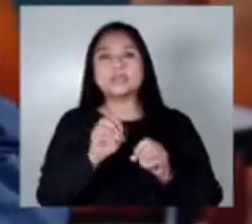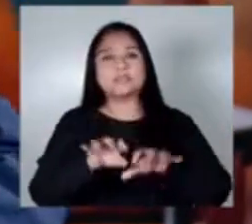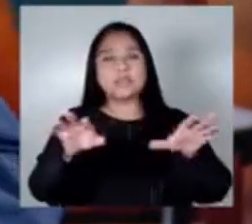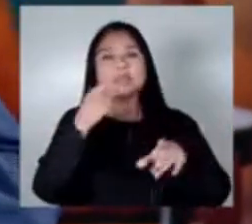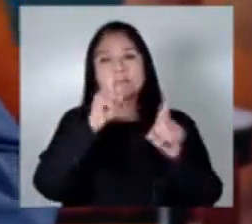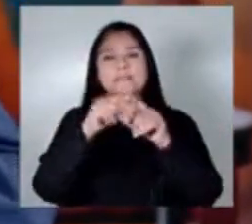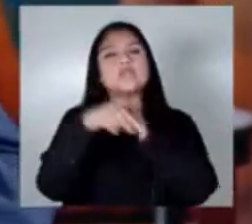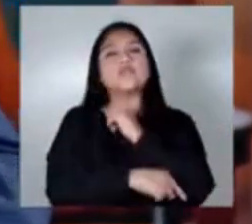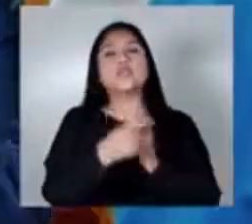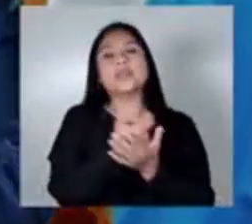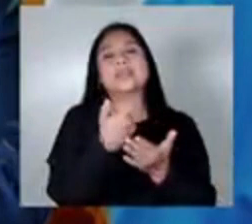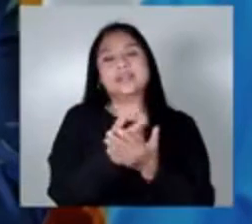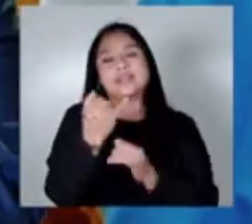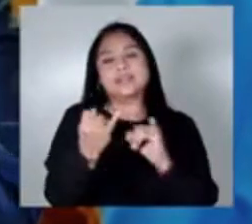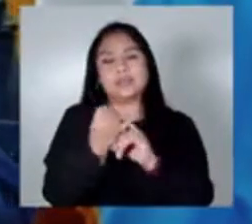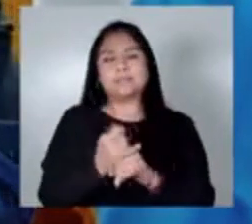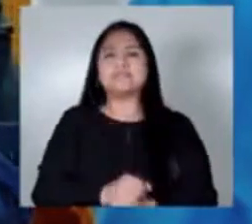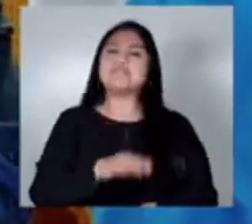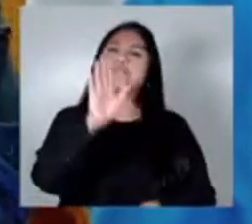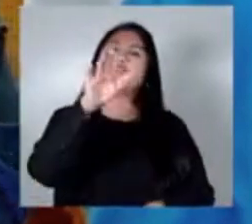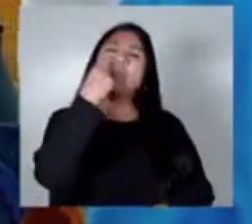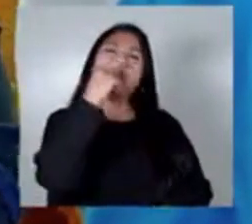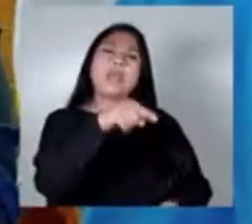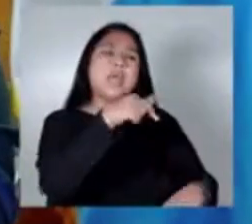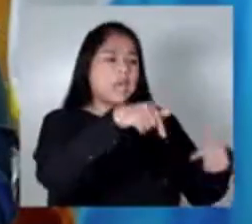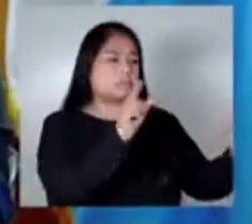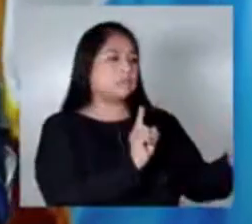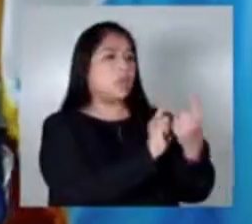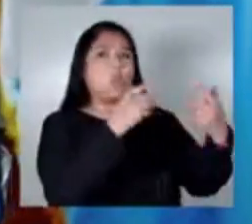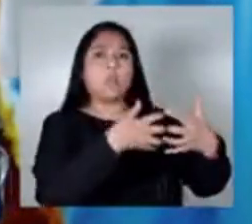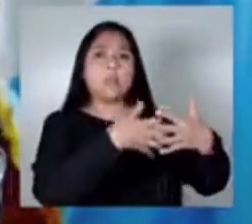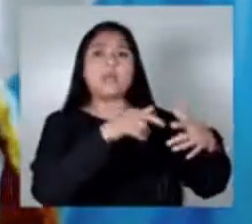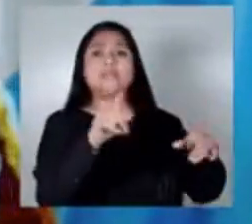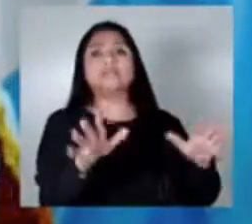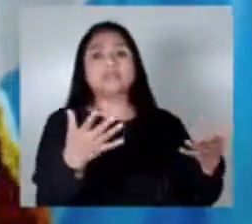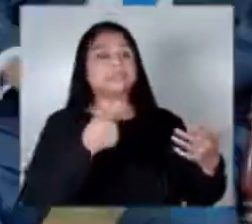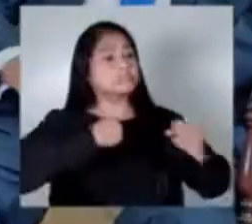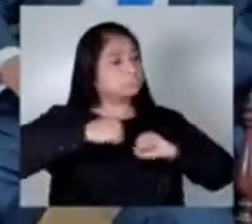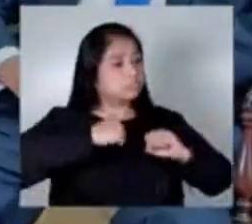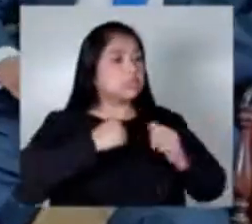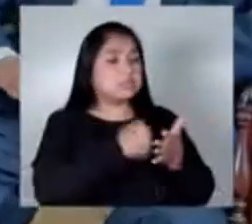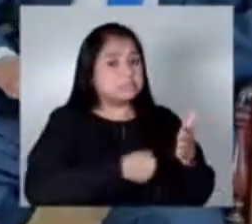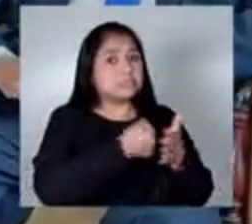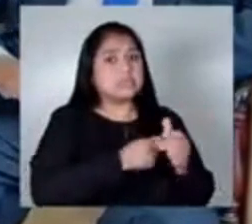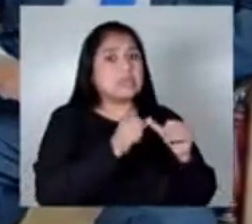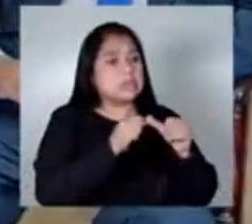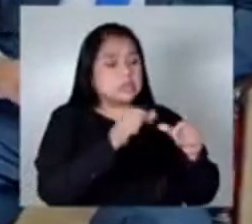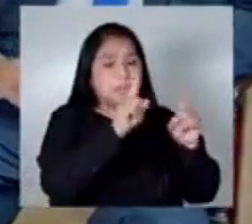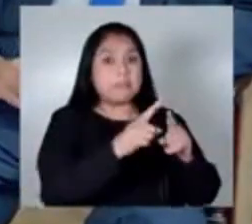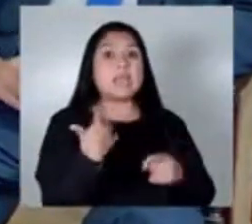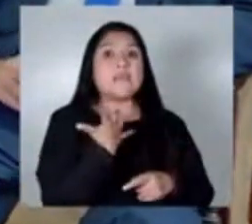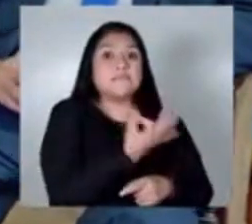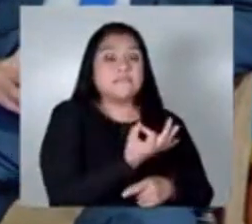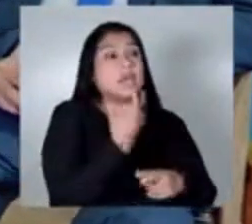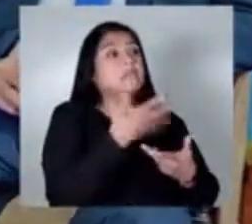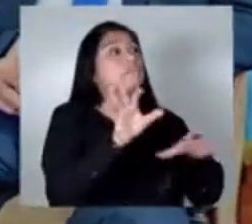propio FMI. Presidente Yamatei, este encuentro empresarial nos permitió insistir en las reiteradas